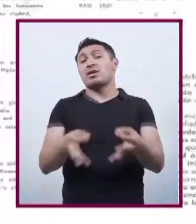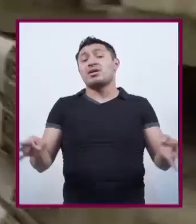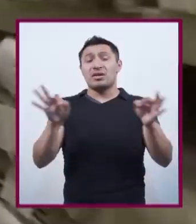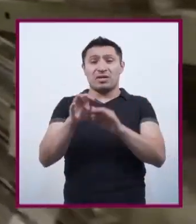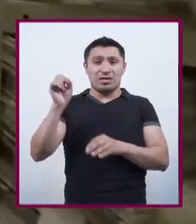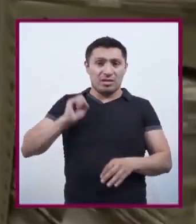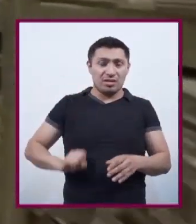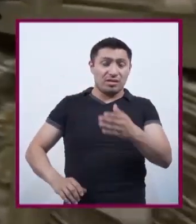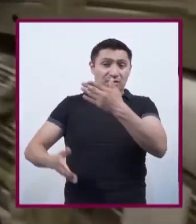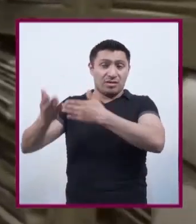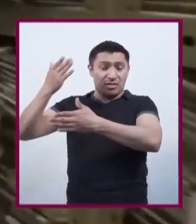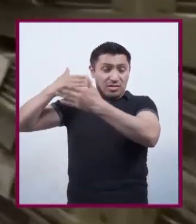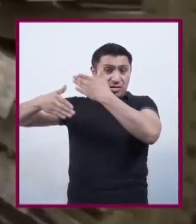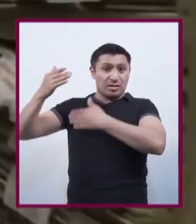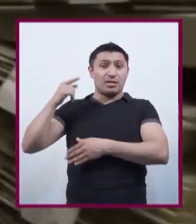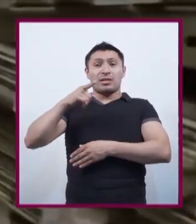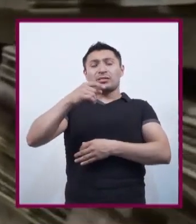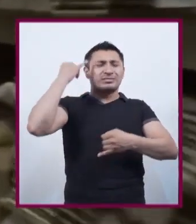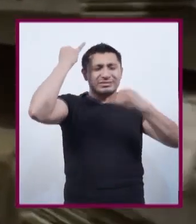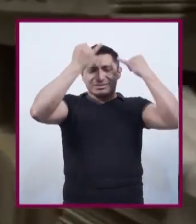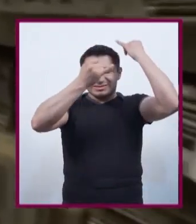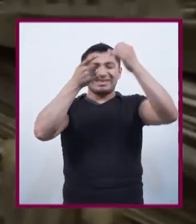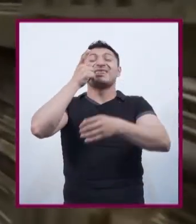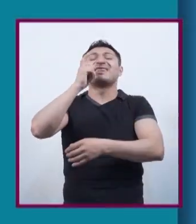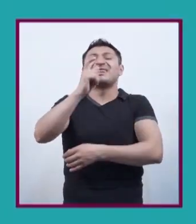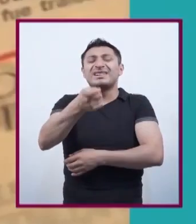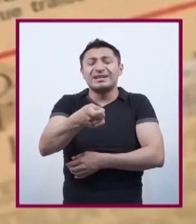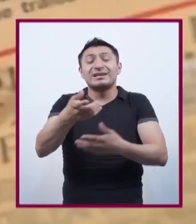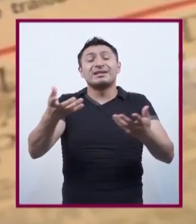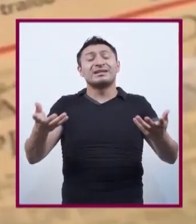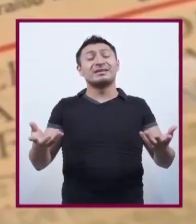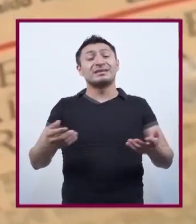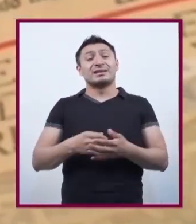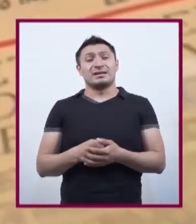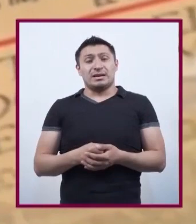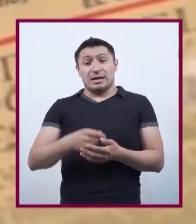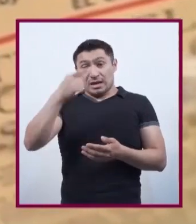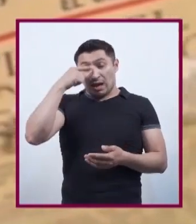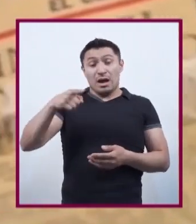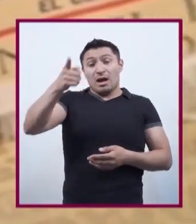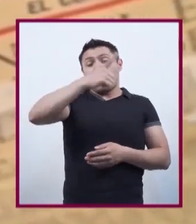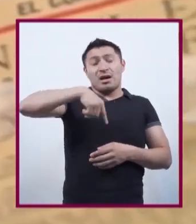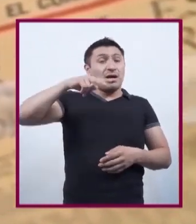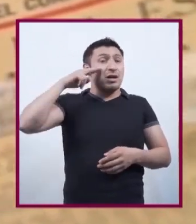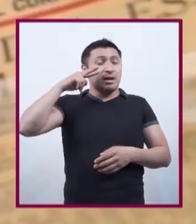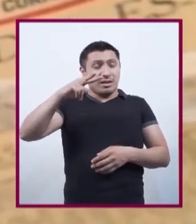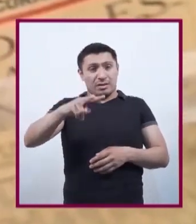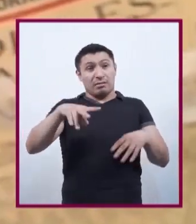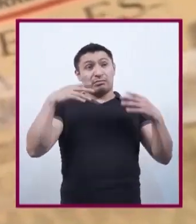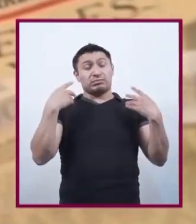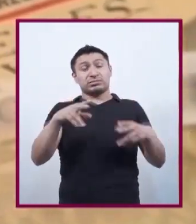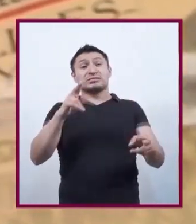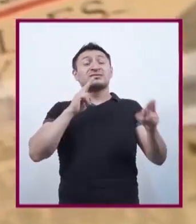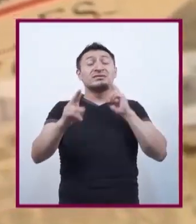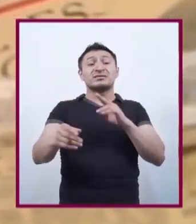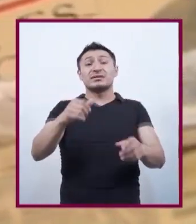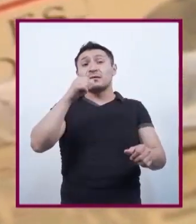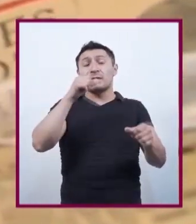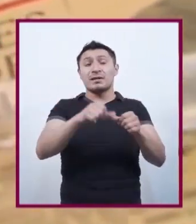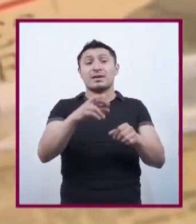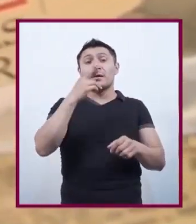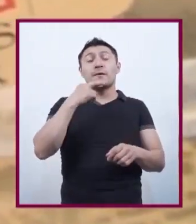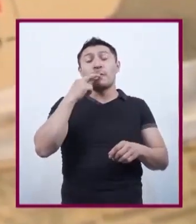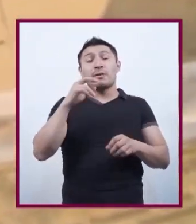Vamos a conocer dos periódicos destacados del siglo pasado. Imaginemos, ¿no?, lo que significó para ver, para el público ver